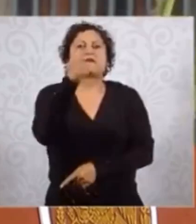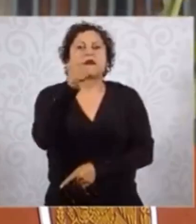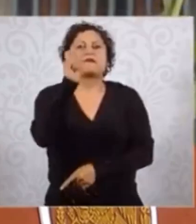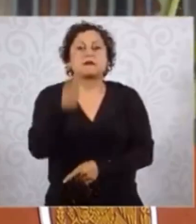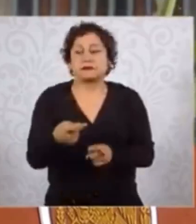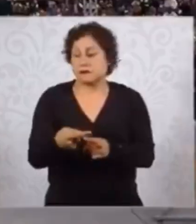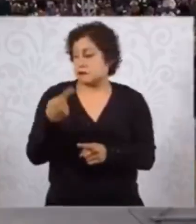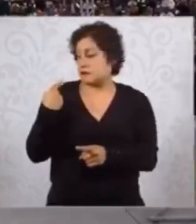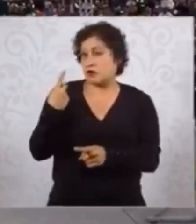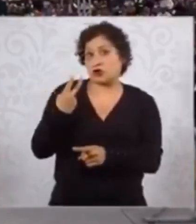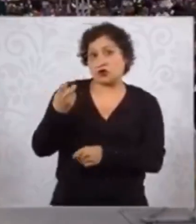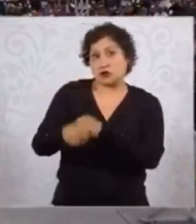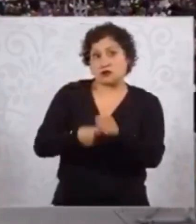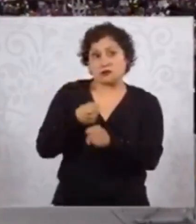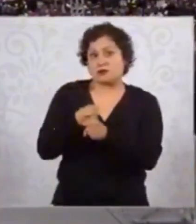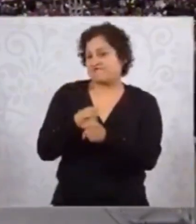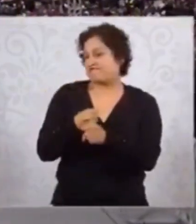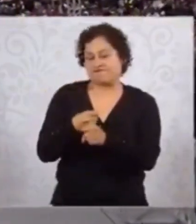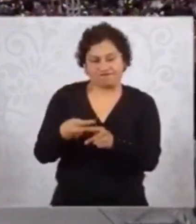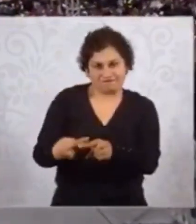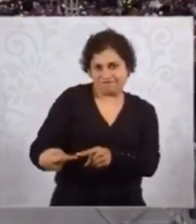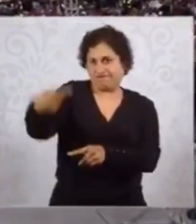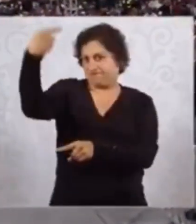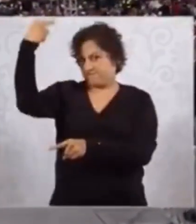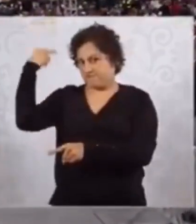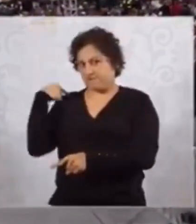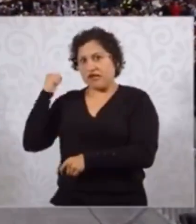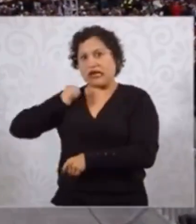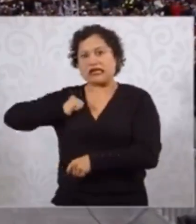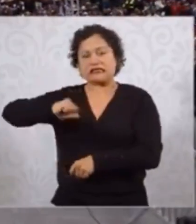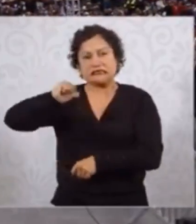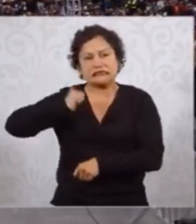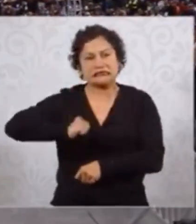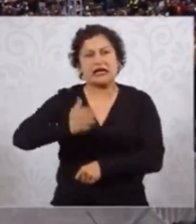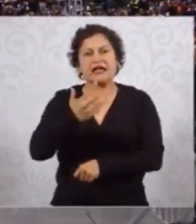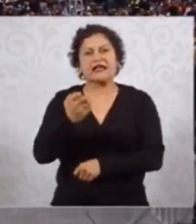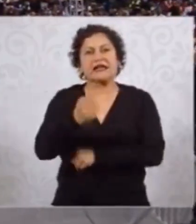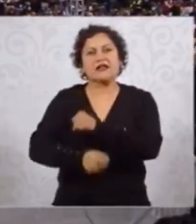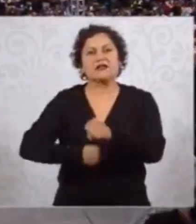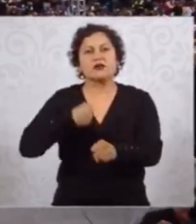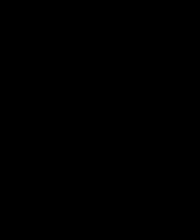503 años, no había habido una mujer presidenta de México.